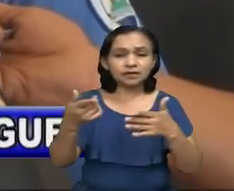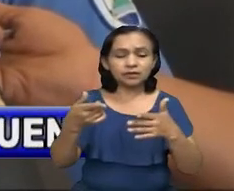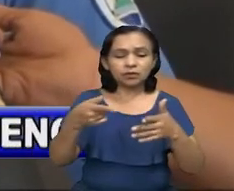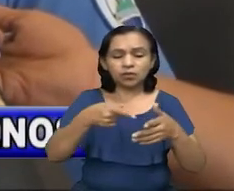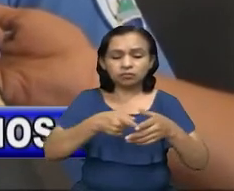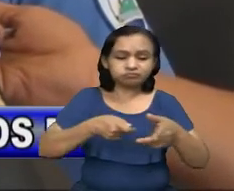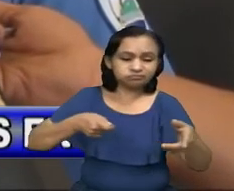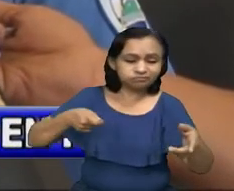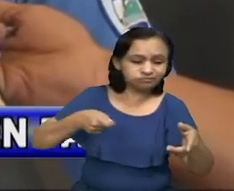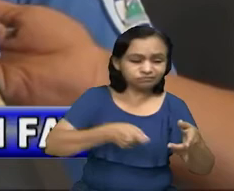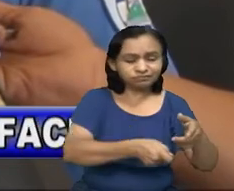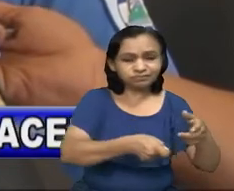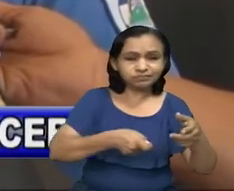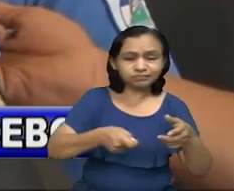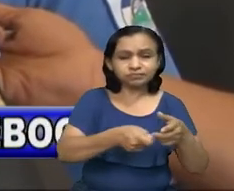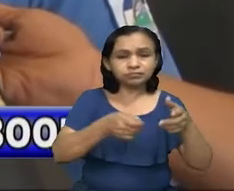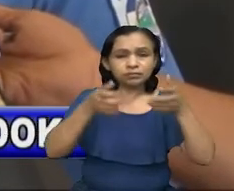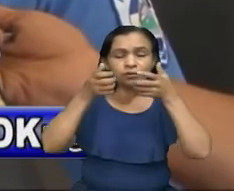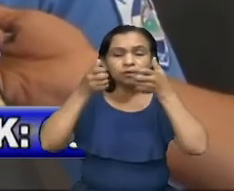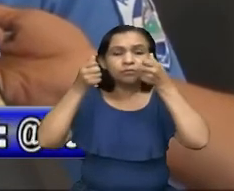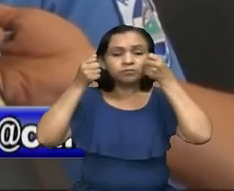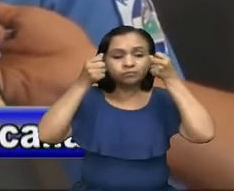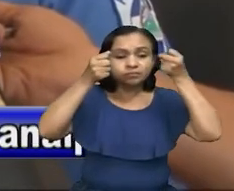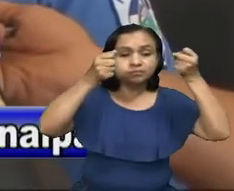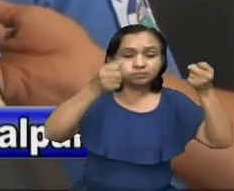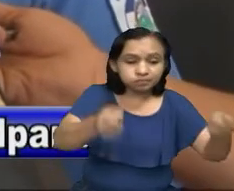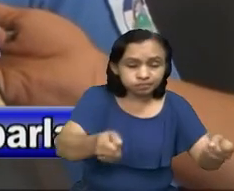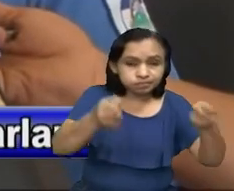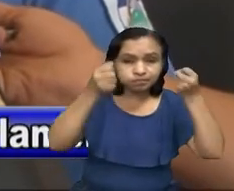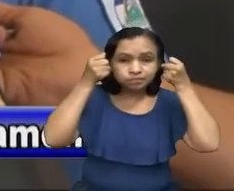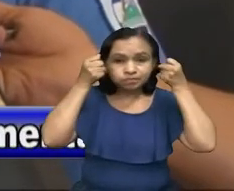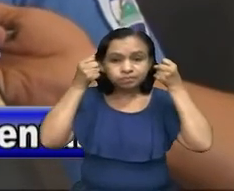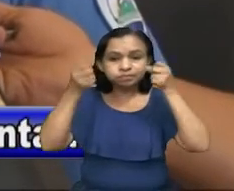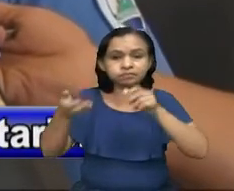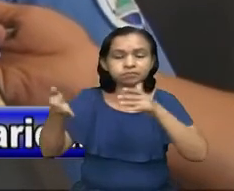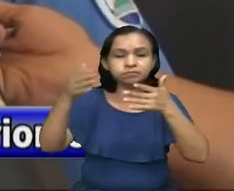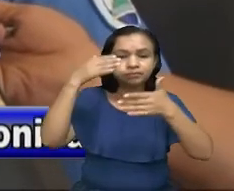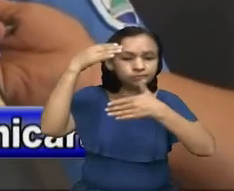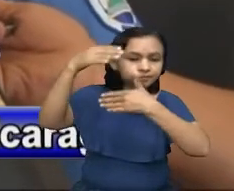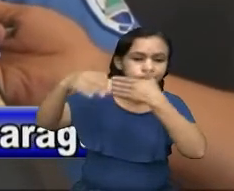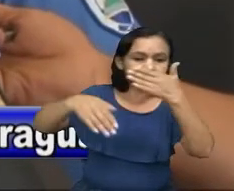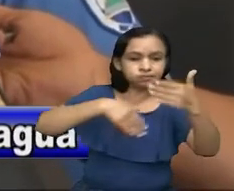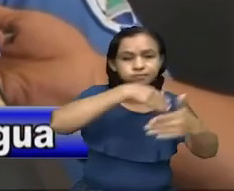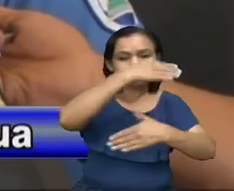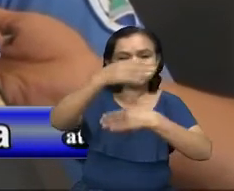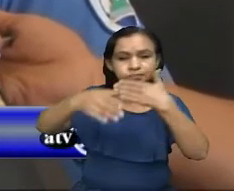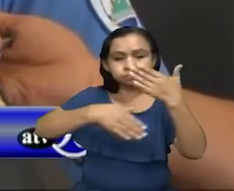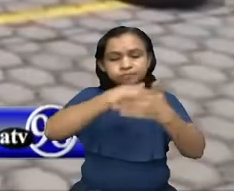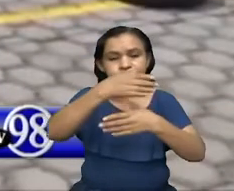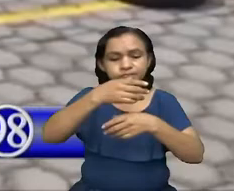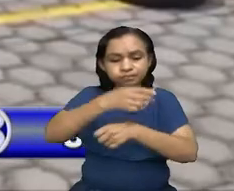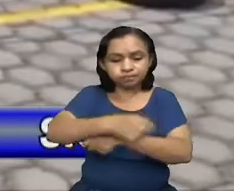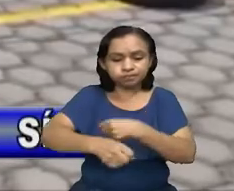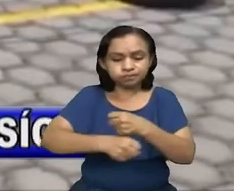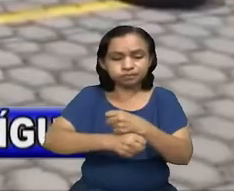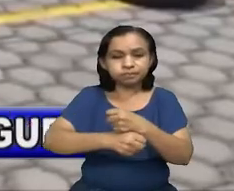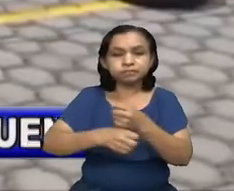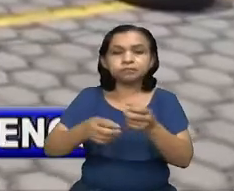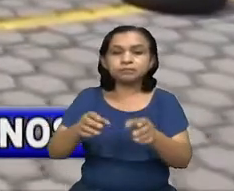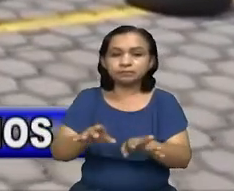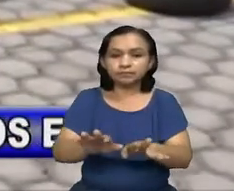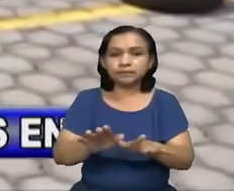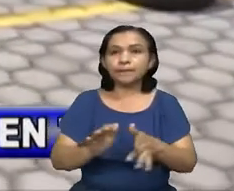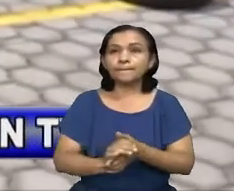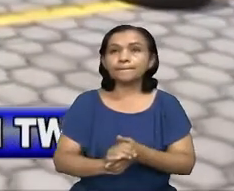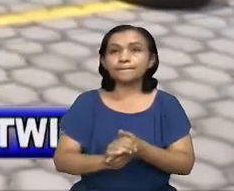navaja y con una almohada los asfixiaron, dejando los cuerpos cubiertos con plásticos y atados de pies y manos. El hijo